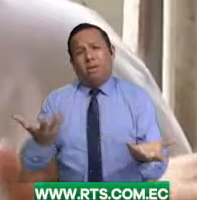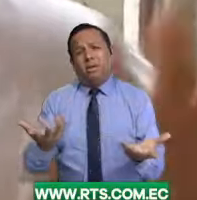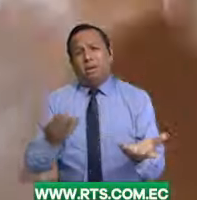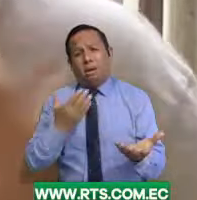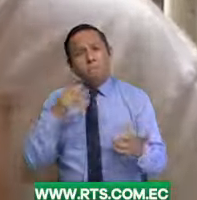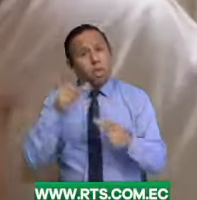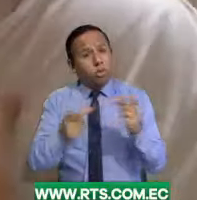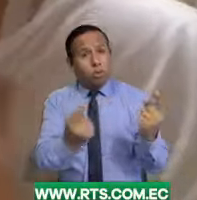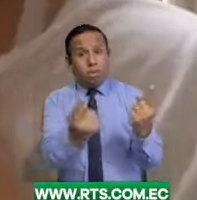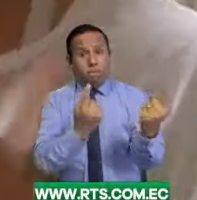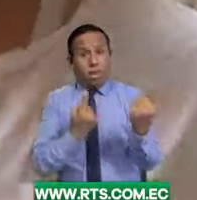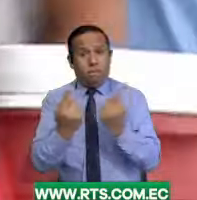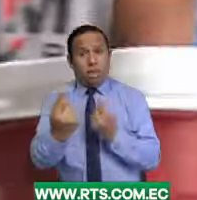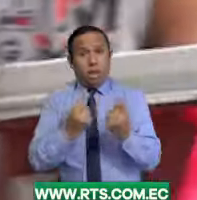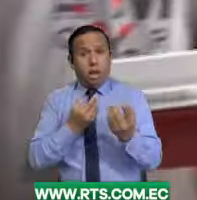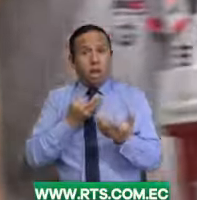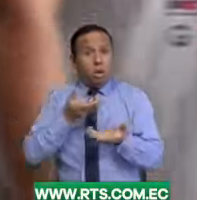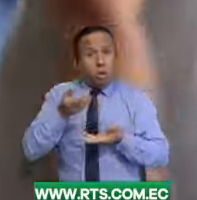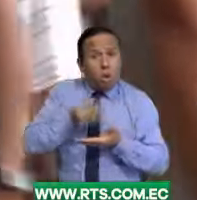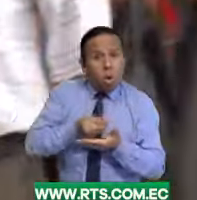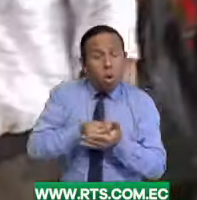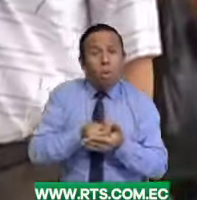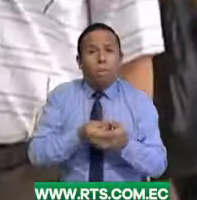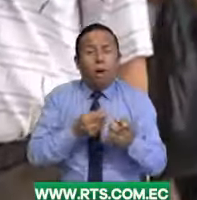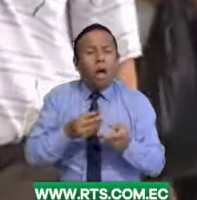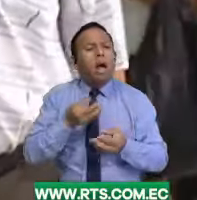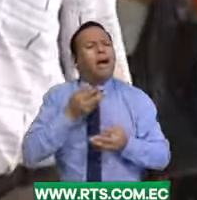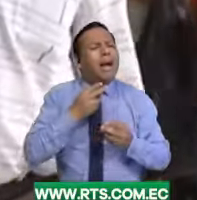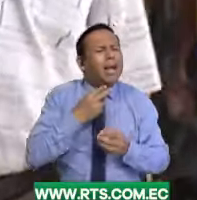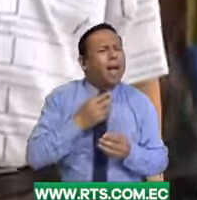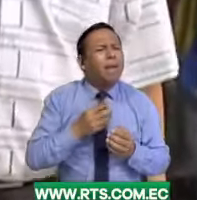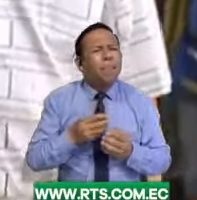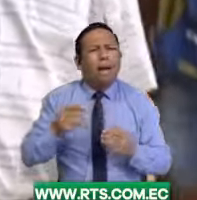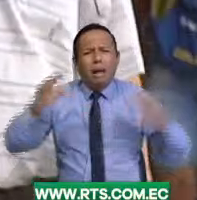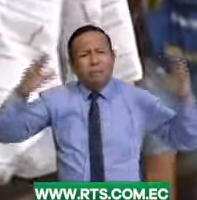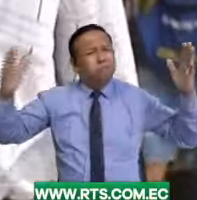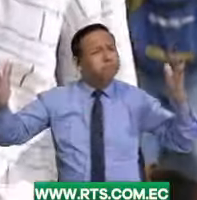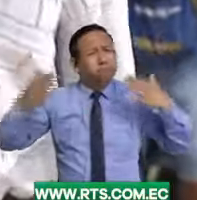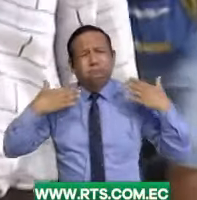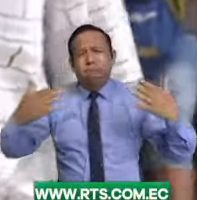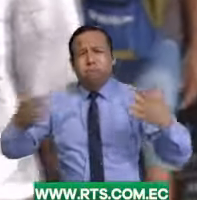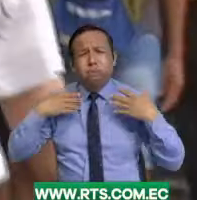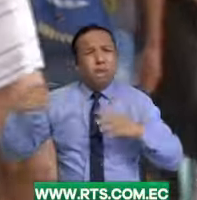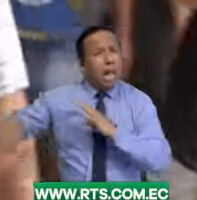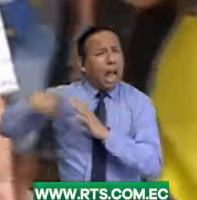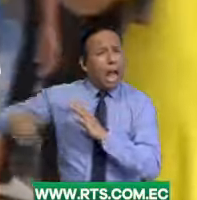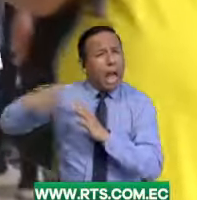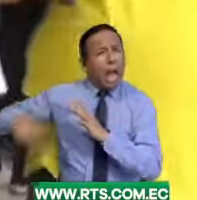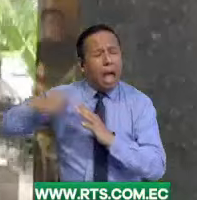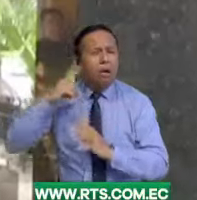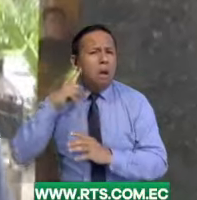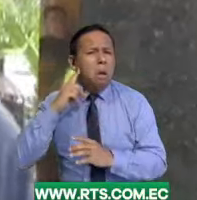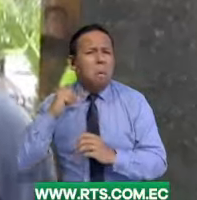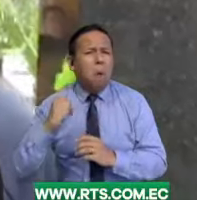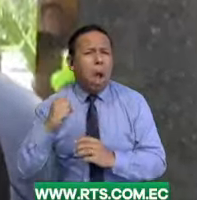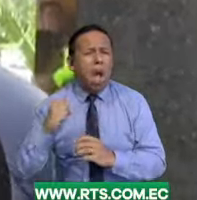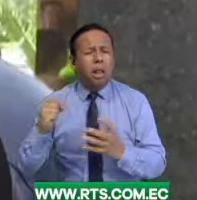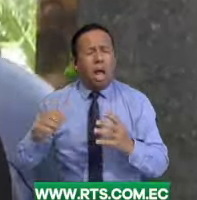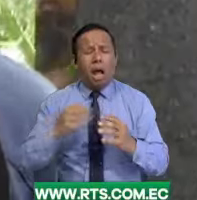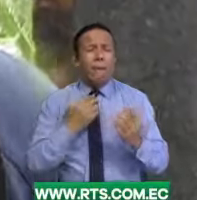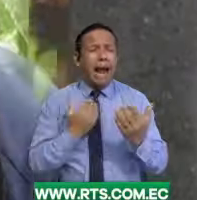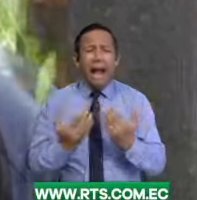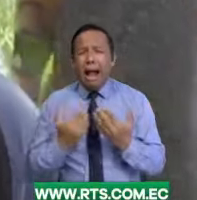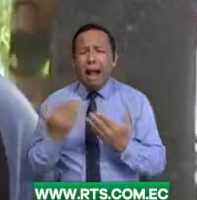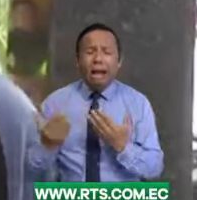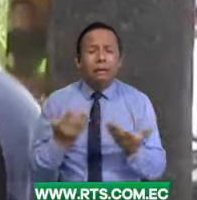porque a veces no te pueden escuchar bien cuando tú pides algo, el calor es insoportable. Como estamos en la ciudad, demasiado ruido, demasiado vehículo hay en